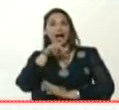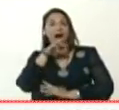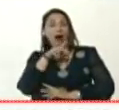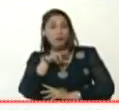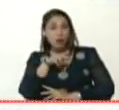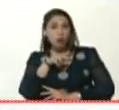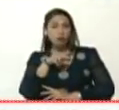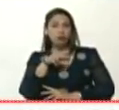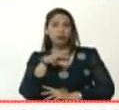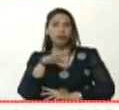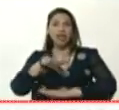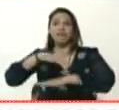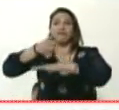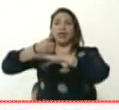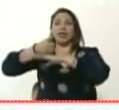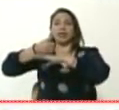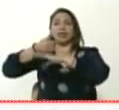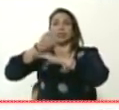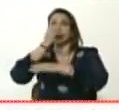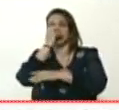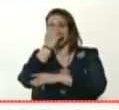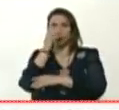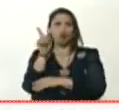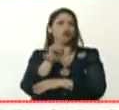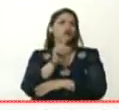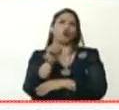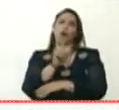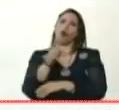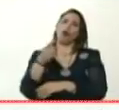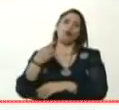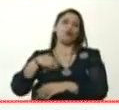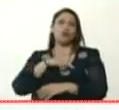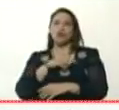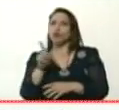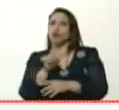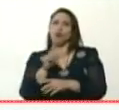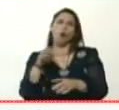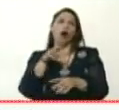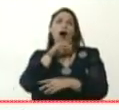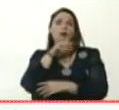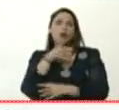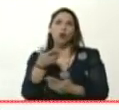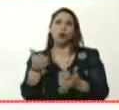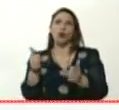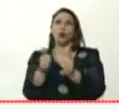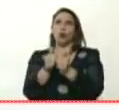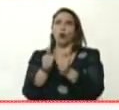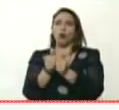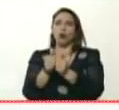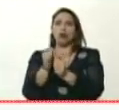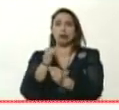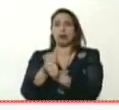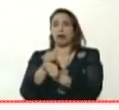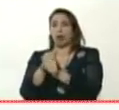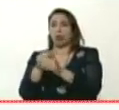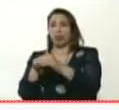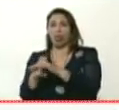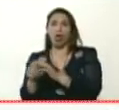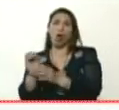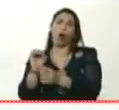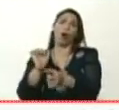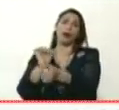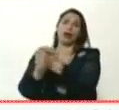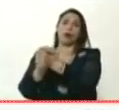circo. No hablo con los trabajadores de ese circo. Con los esclavos de ese